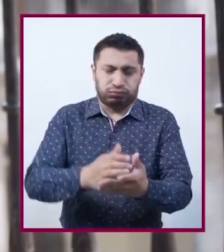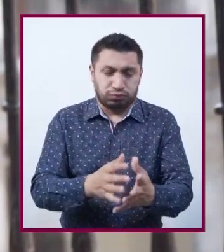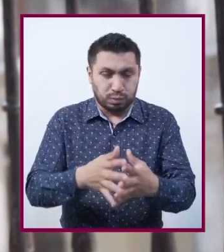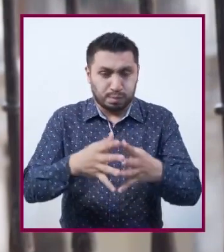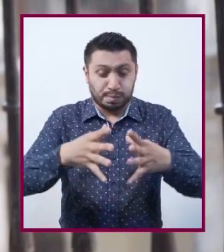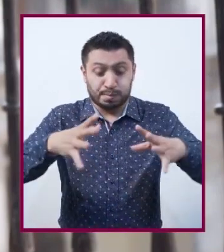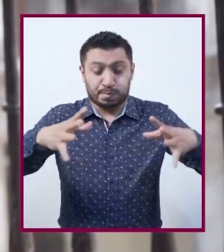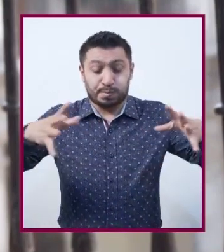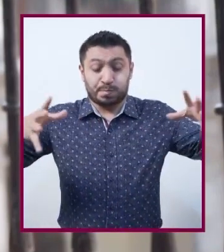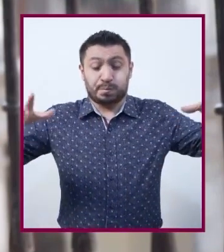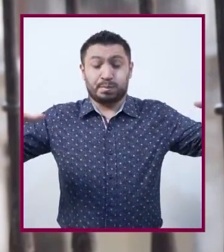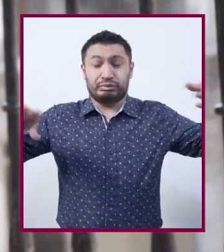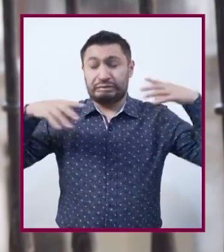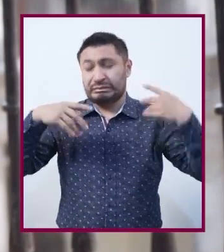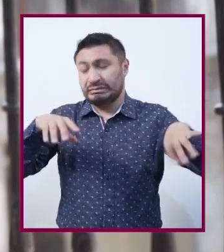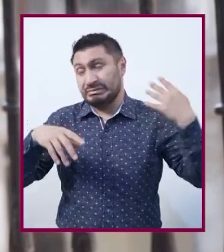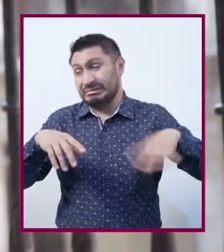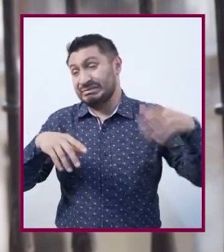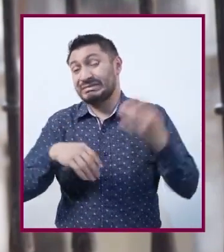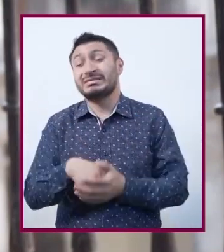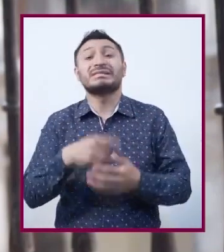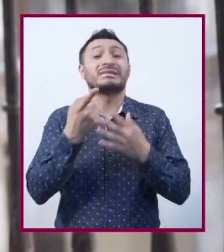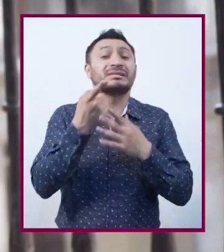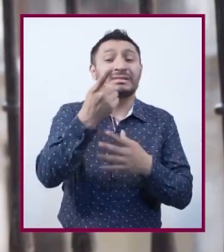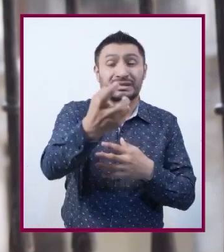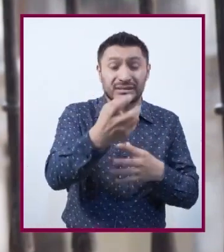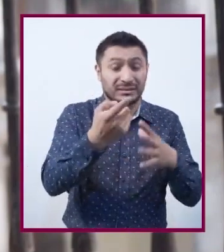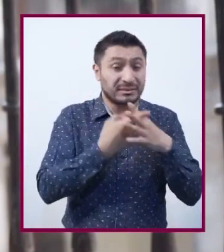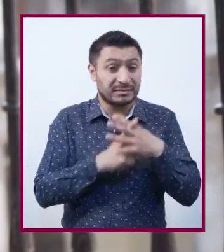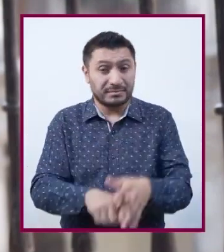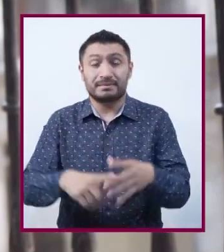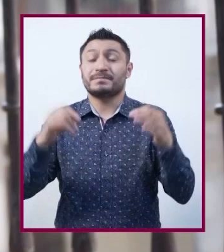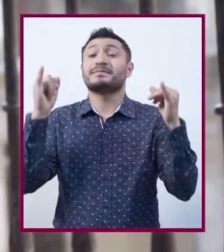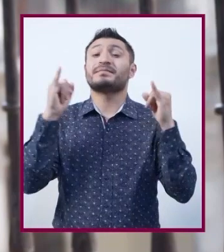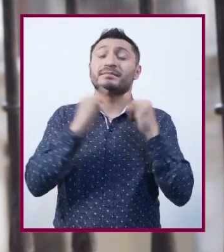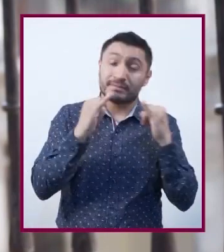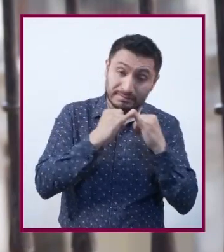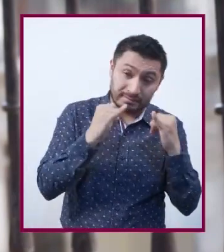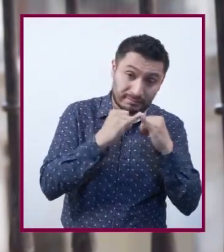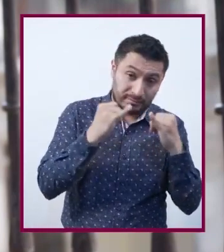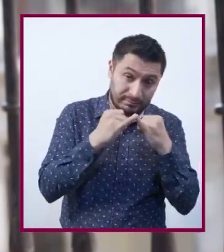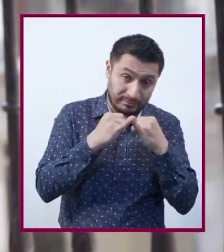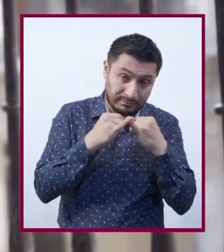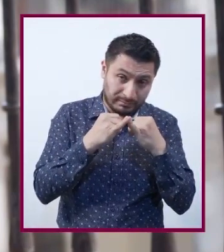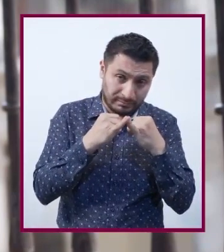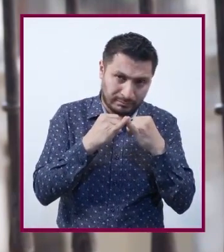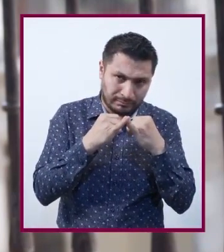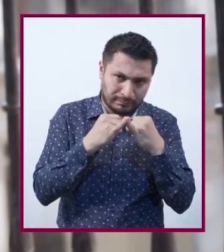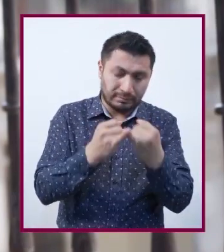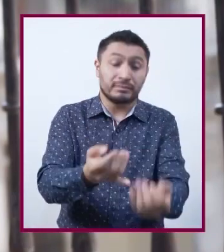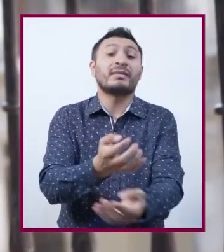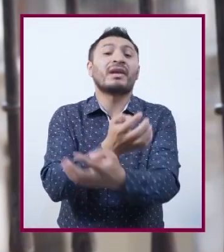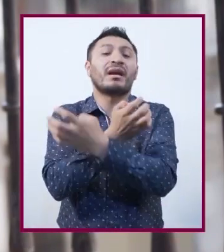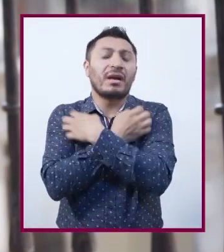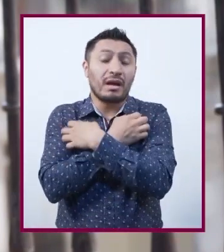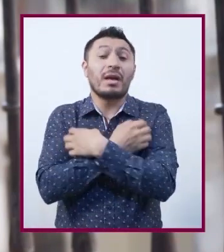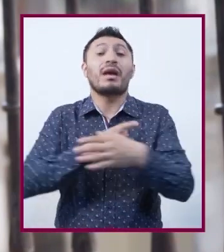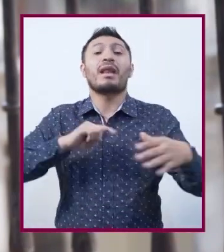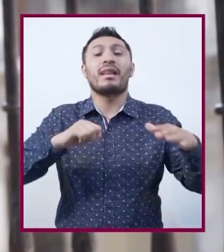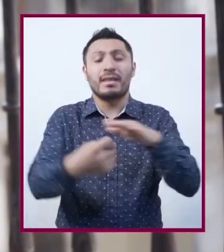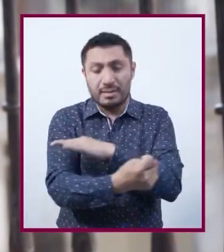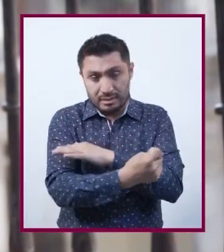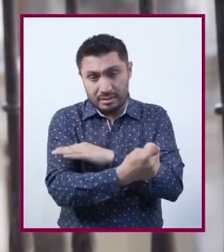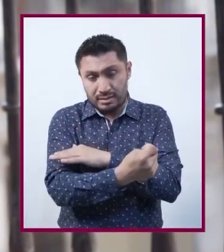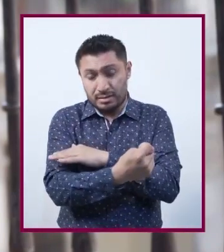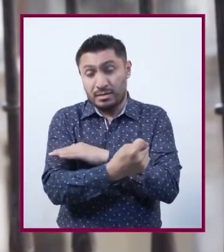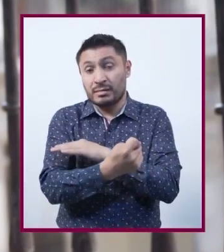gran problema del crecimiento de la población. Por ello surge la institucionalización de